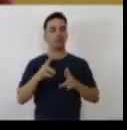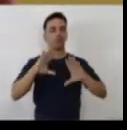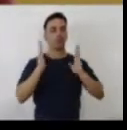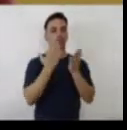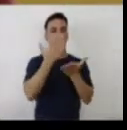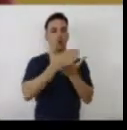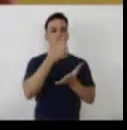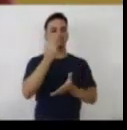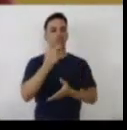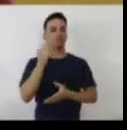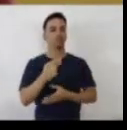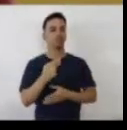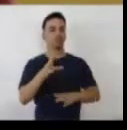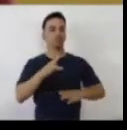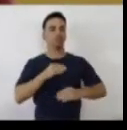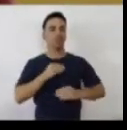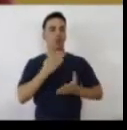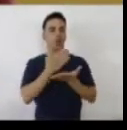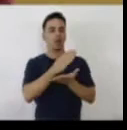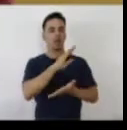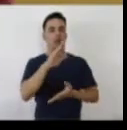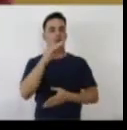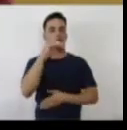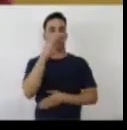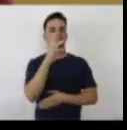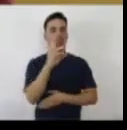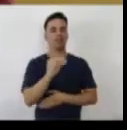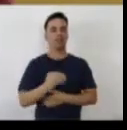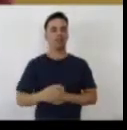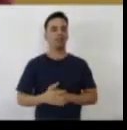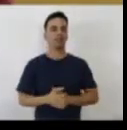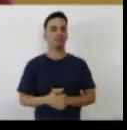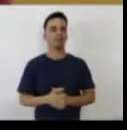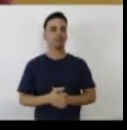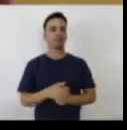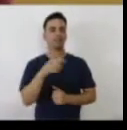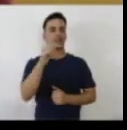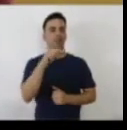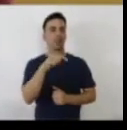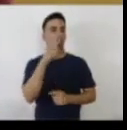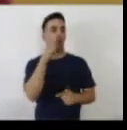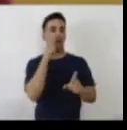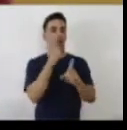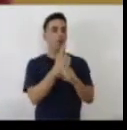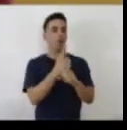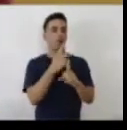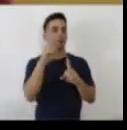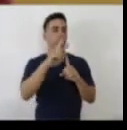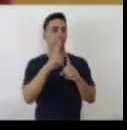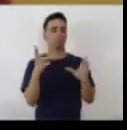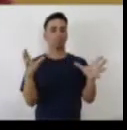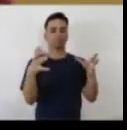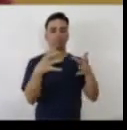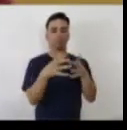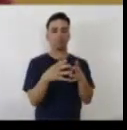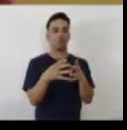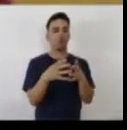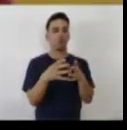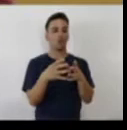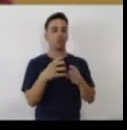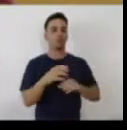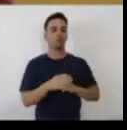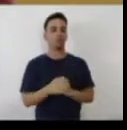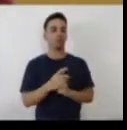la orientación de matemática para las escuelas pedagógicas. En el encuentro de hoy vamos a continuar